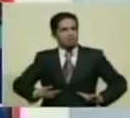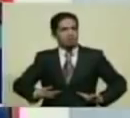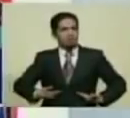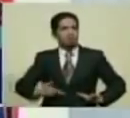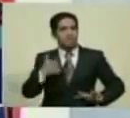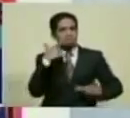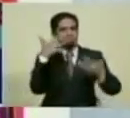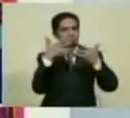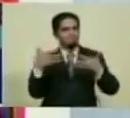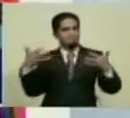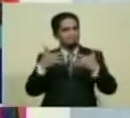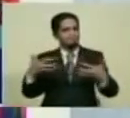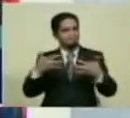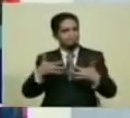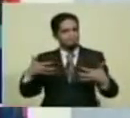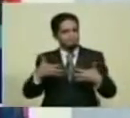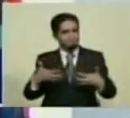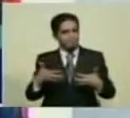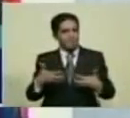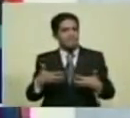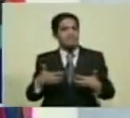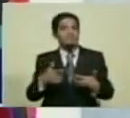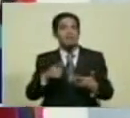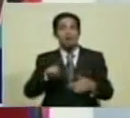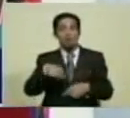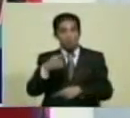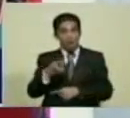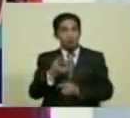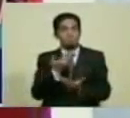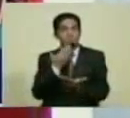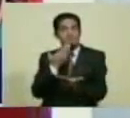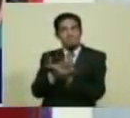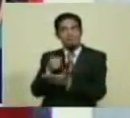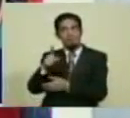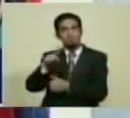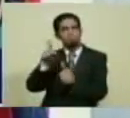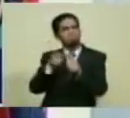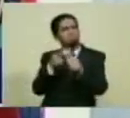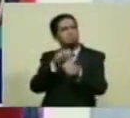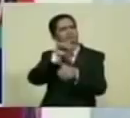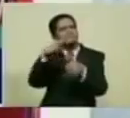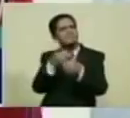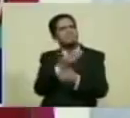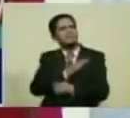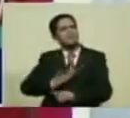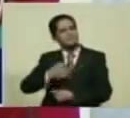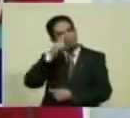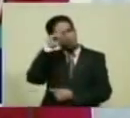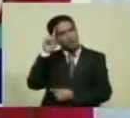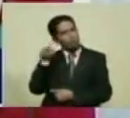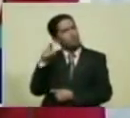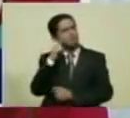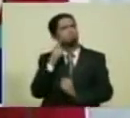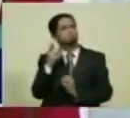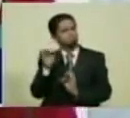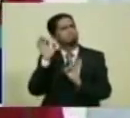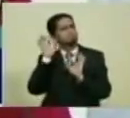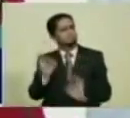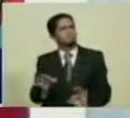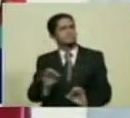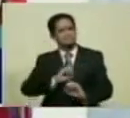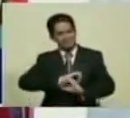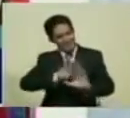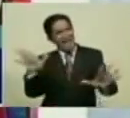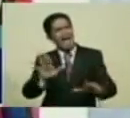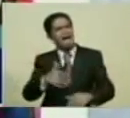de cada una de las mesas. Y cuando se lo planteamos a usted, primer vicepresidente, usted no dudó. Inmediatamente usted dijo, claro que